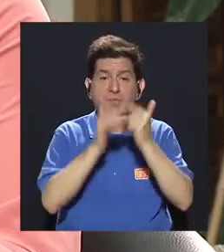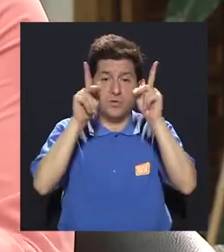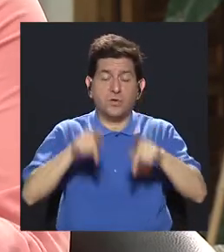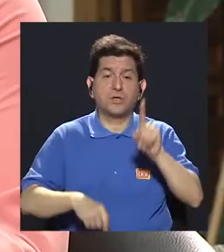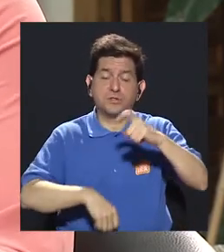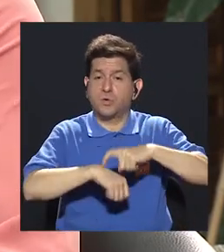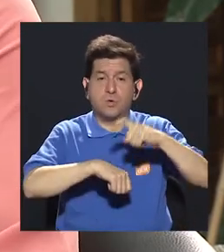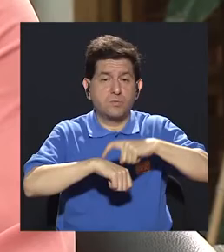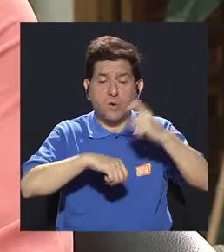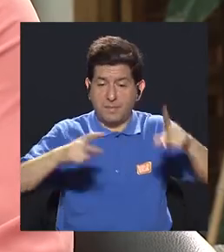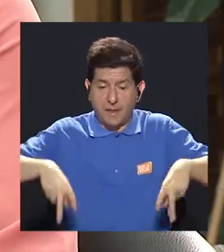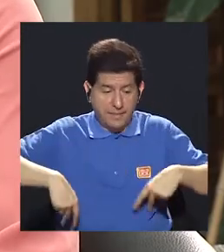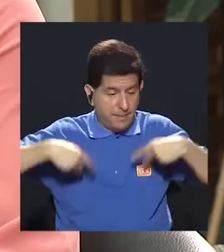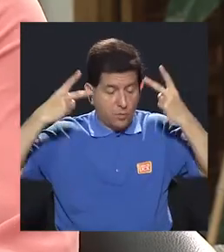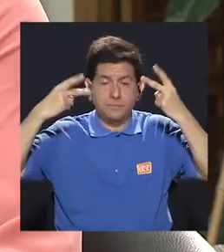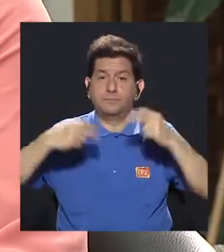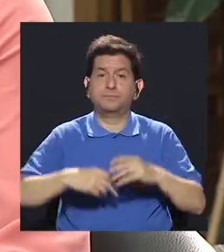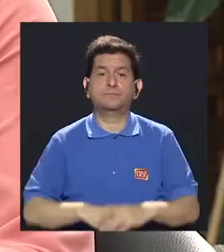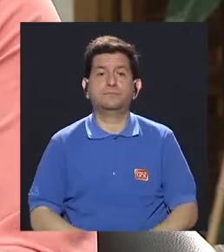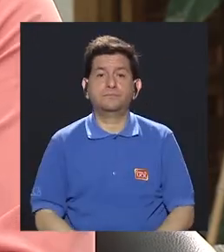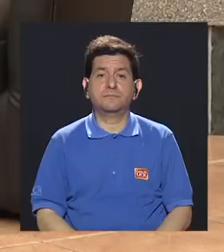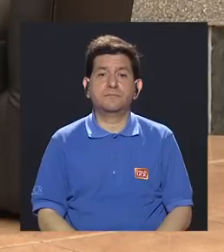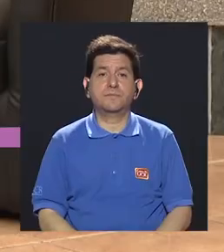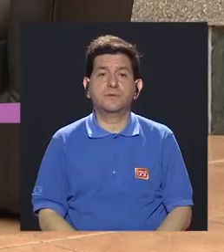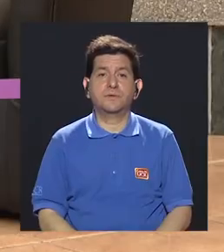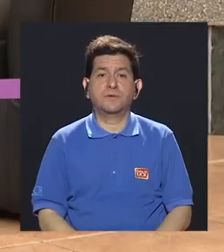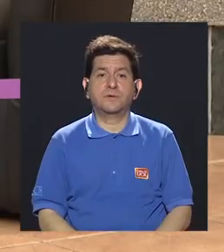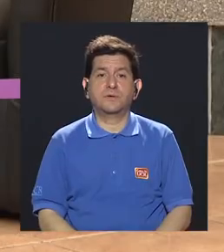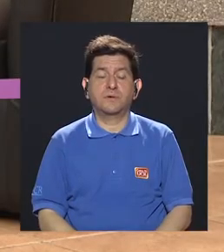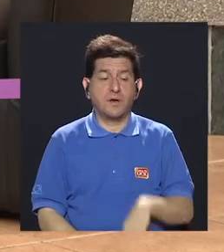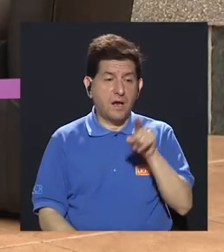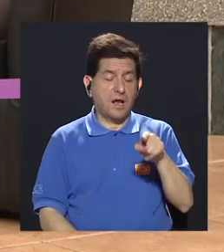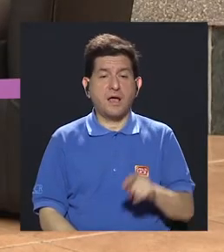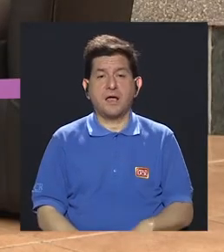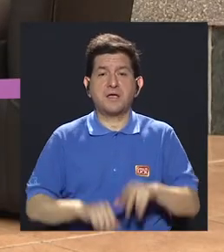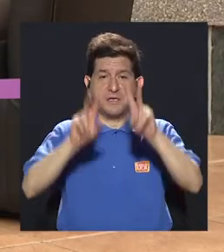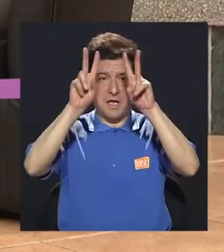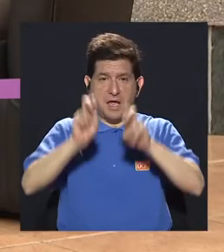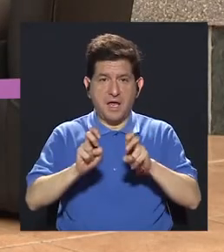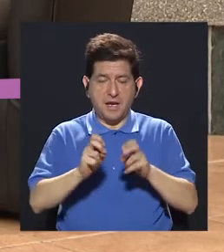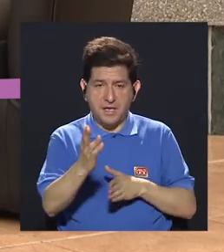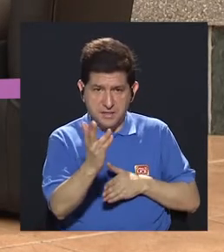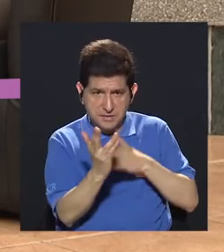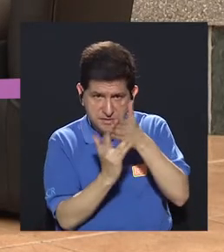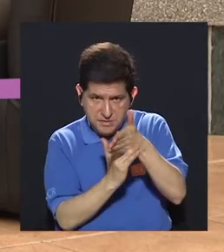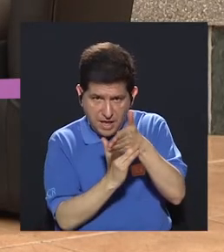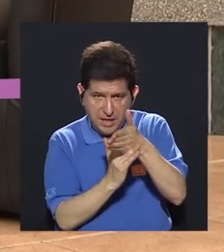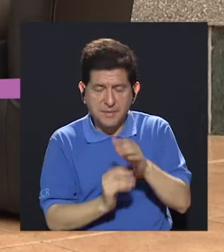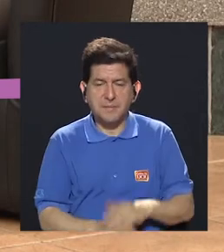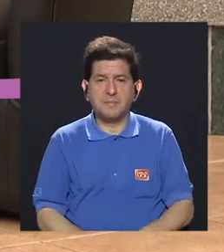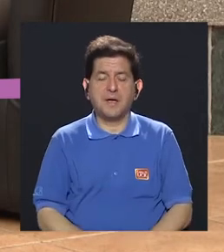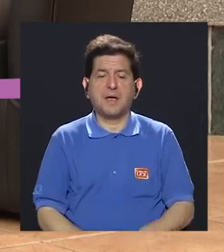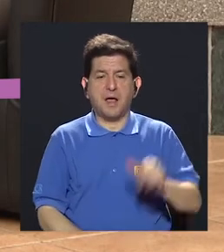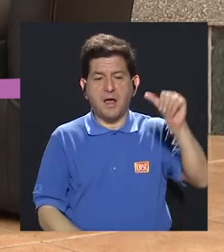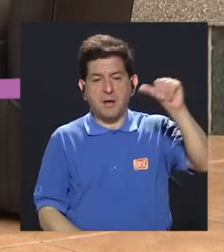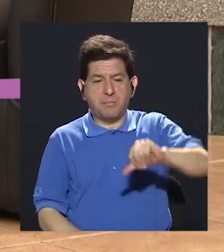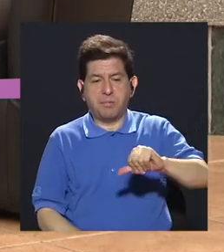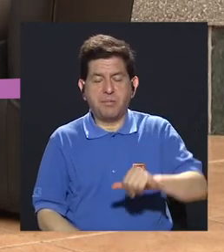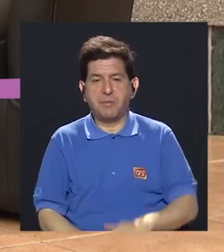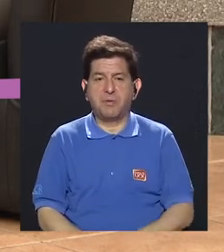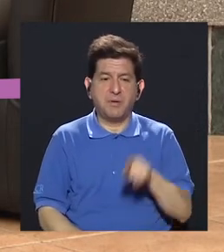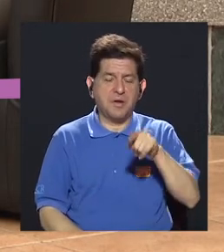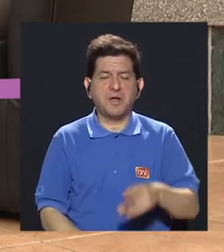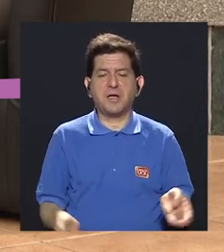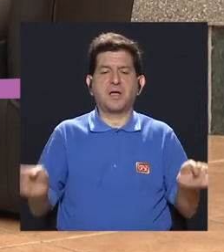estamos todos en algún momento en nuestras vidas, ¿verdad? Y entonces ella perdió el examen de admisión y ella se